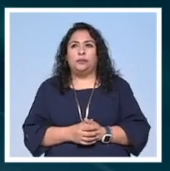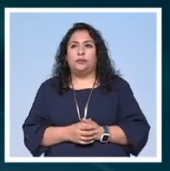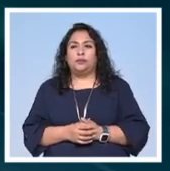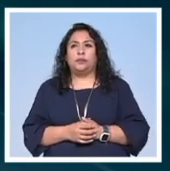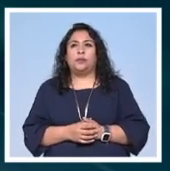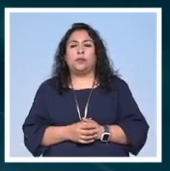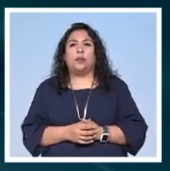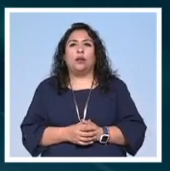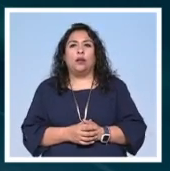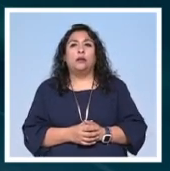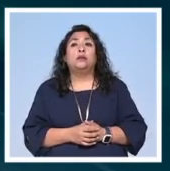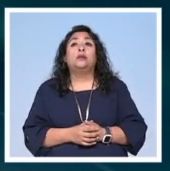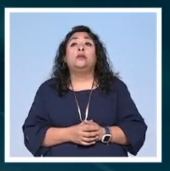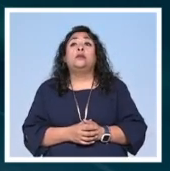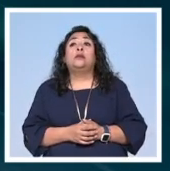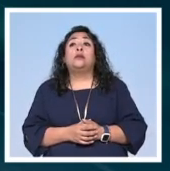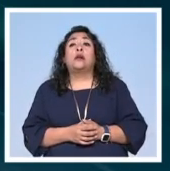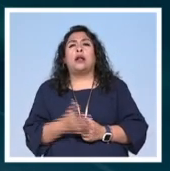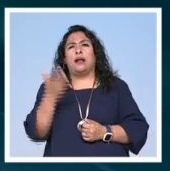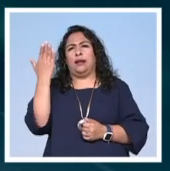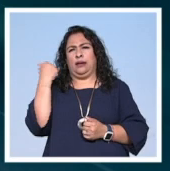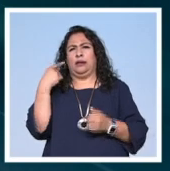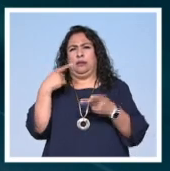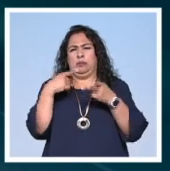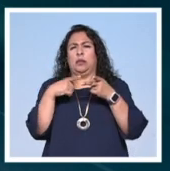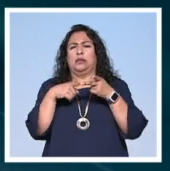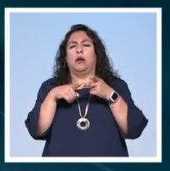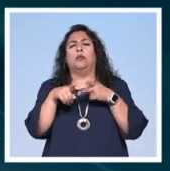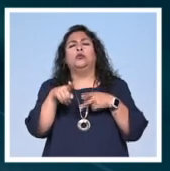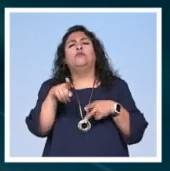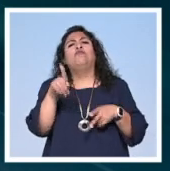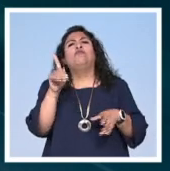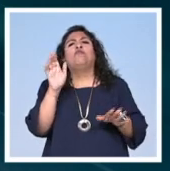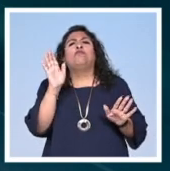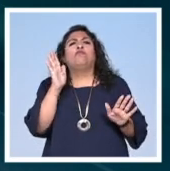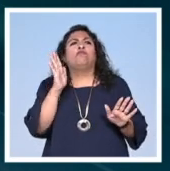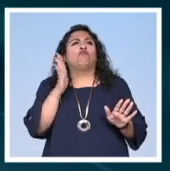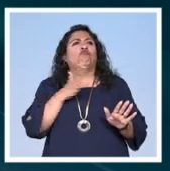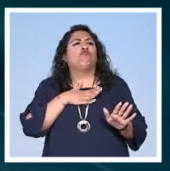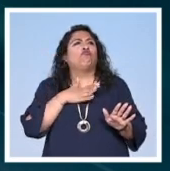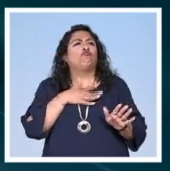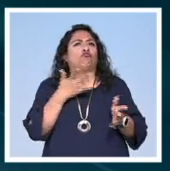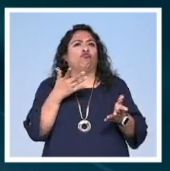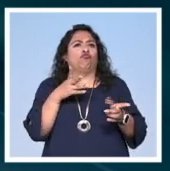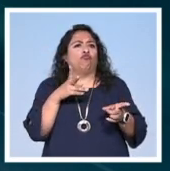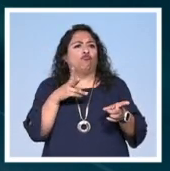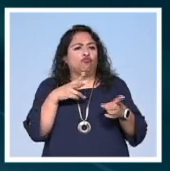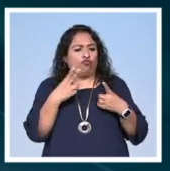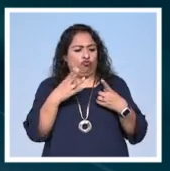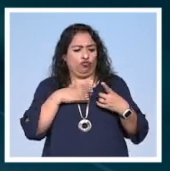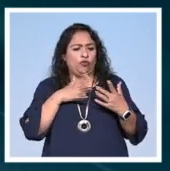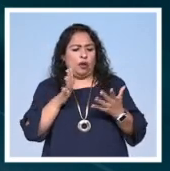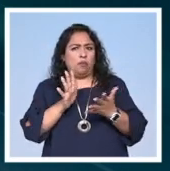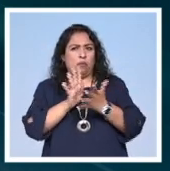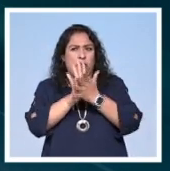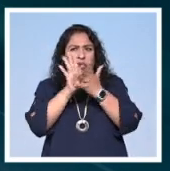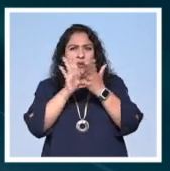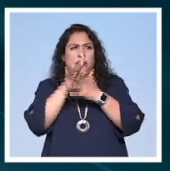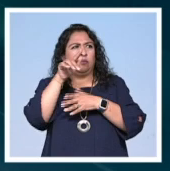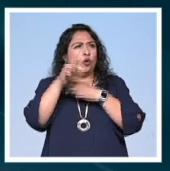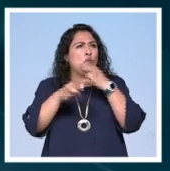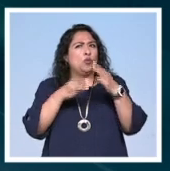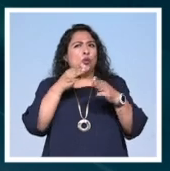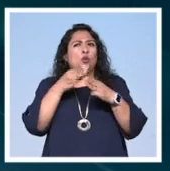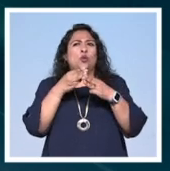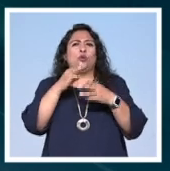experimentando Pues en un inicio era dar nuestra versión nuestra participación en este mundo como